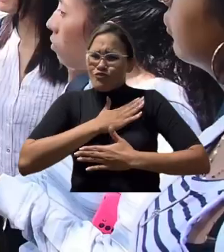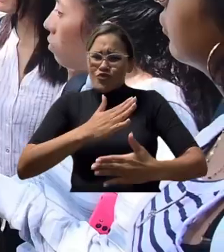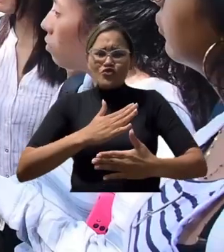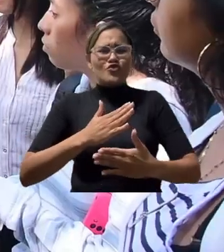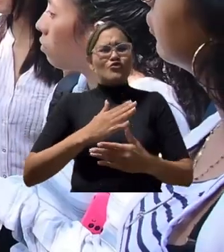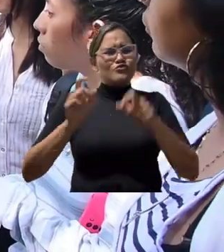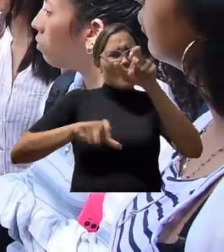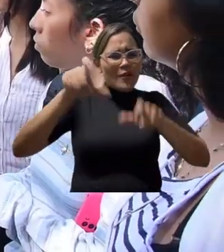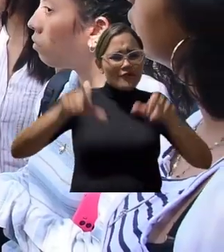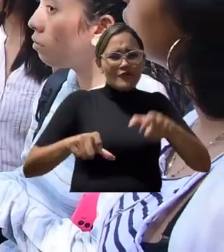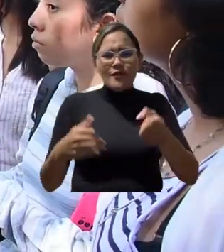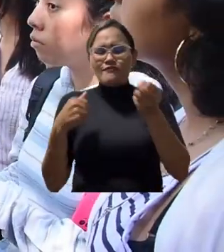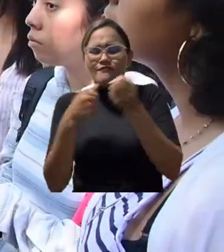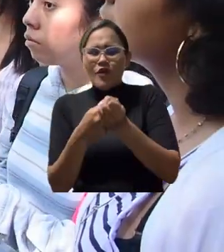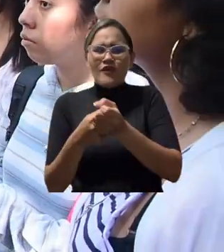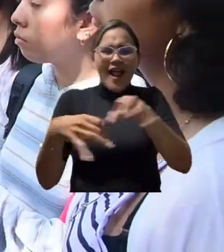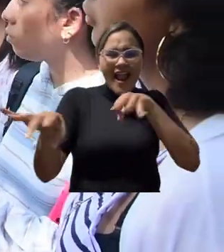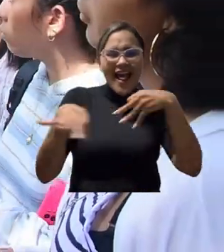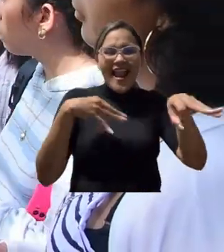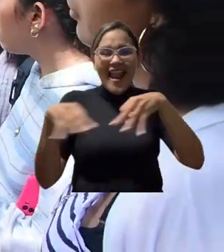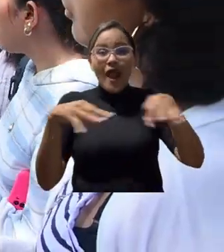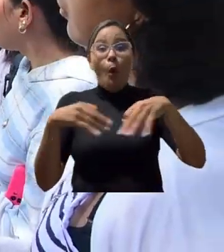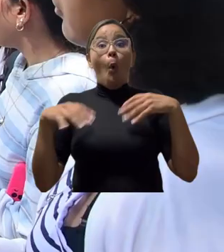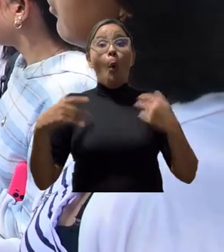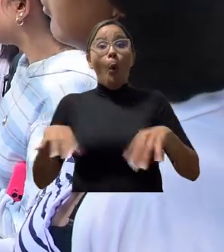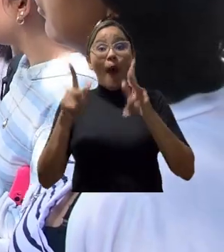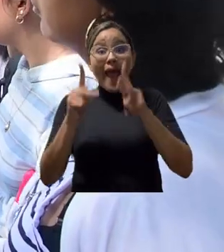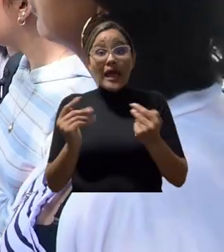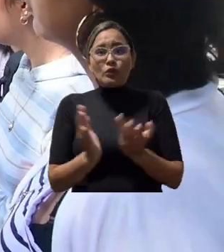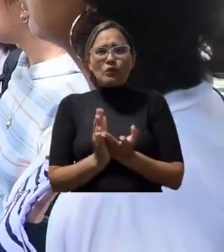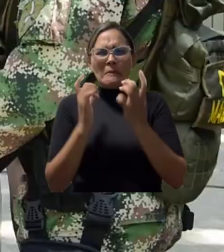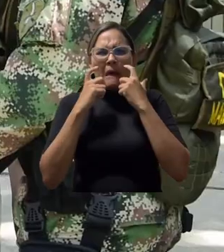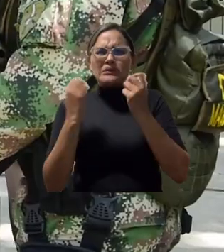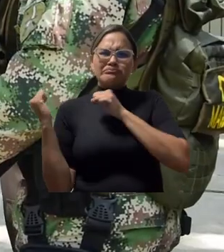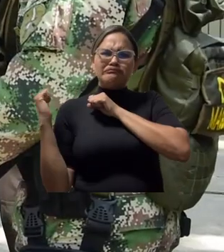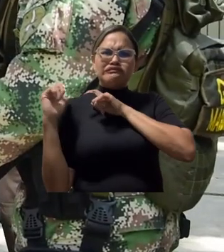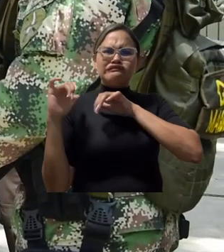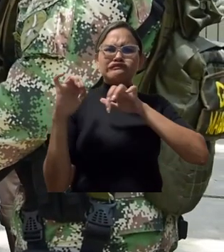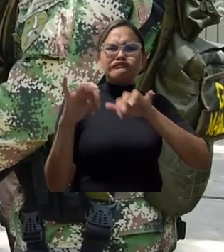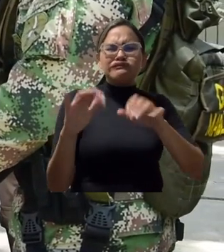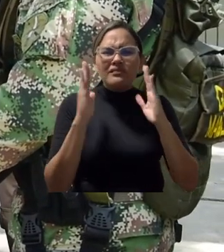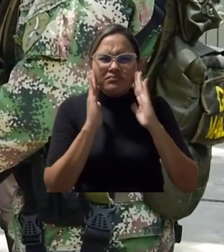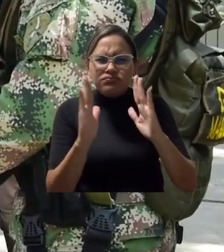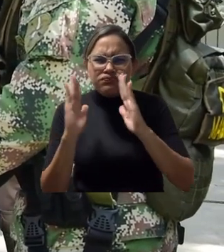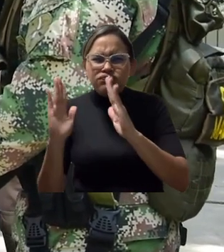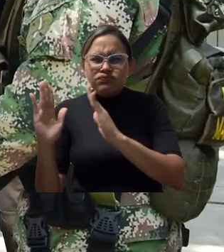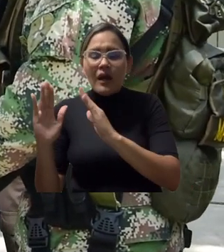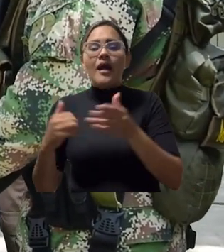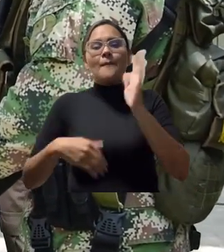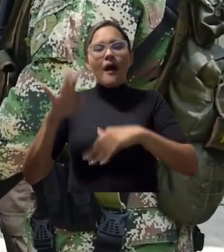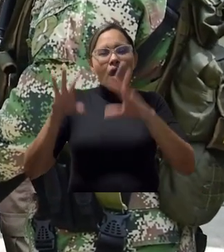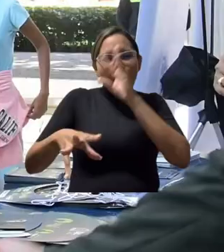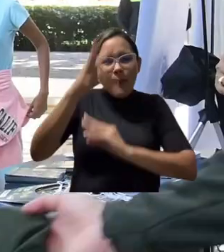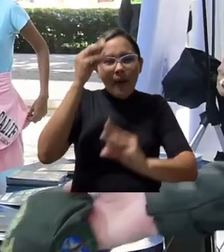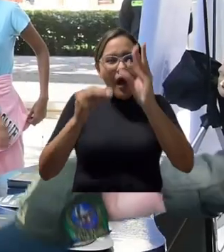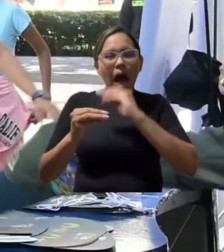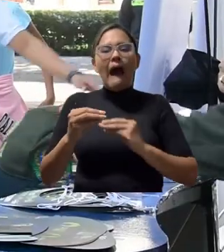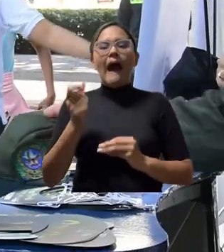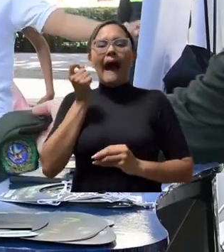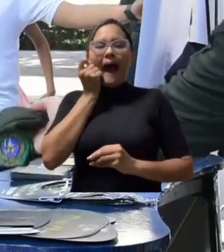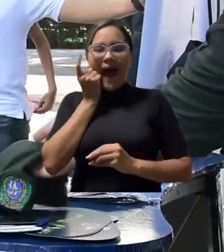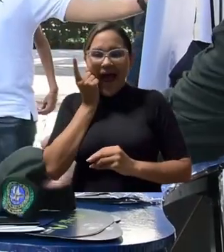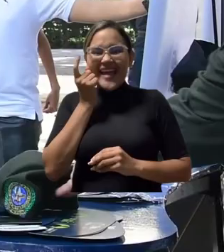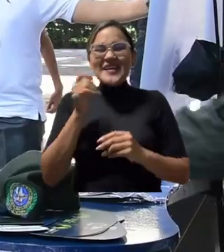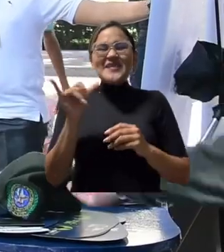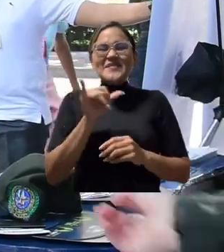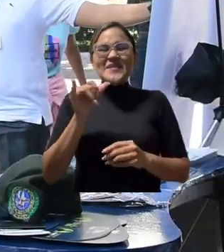ciudadanía. Una actividad con masiva participación de los estudiantes de la Alma Mater, quienes incluso vivieron la experiencia de ser hombre